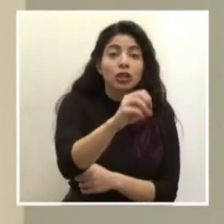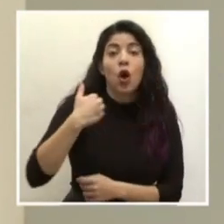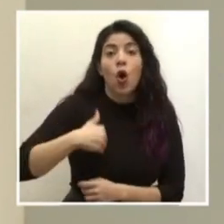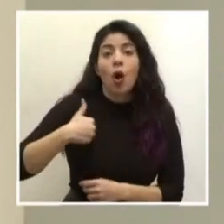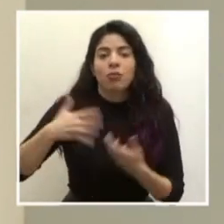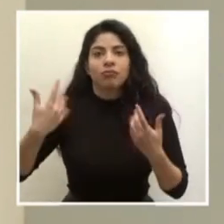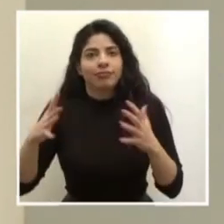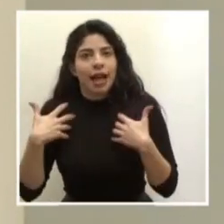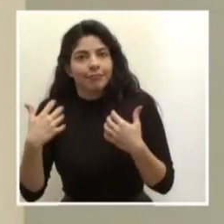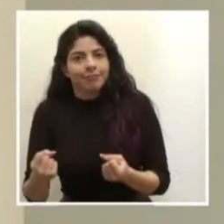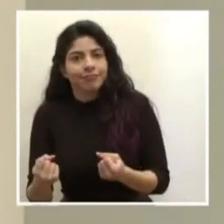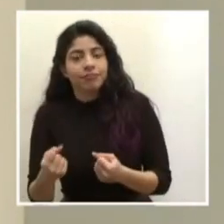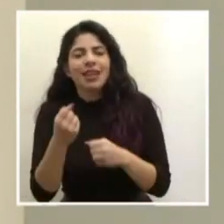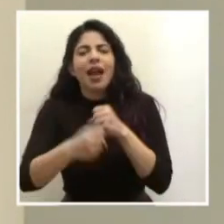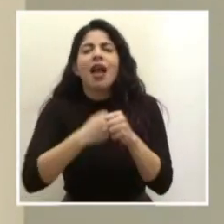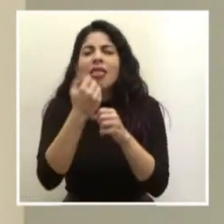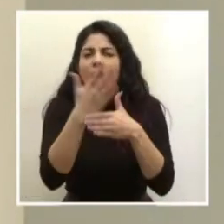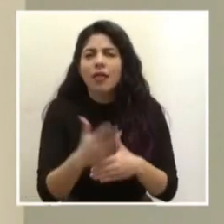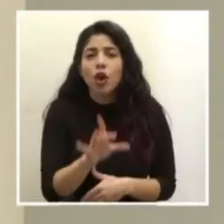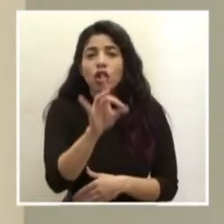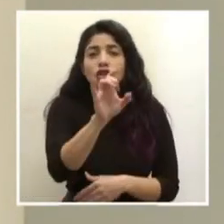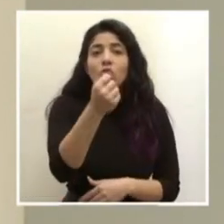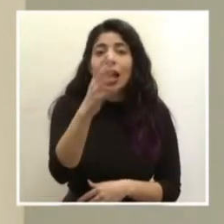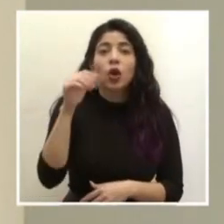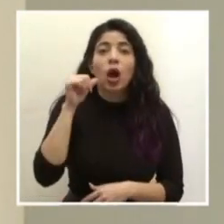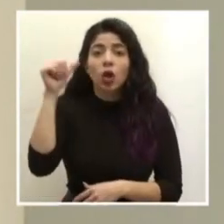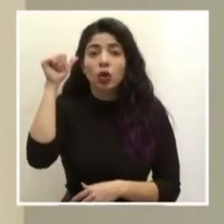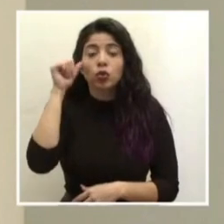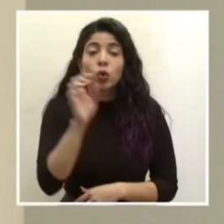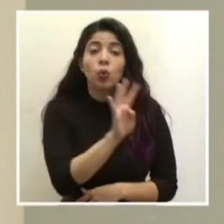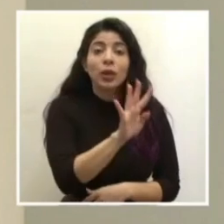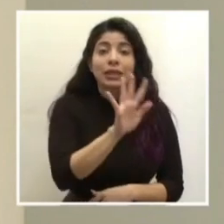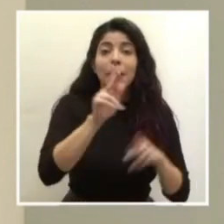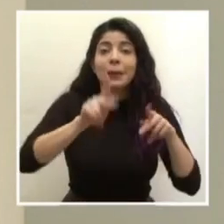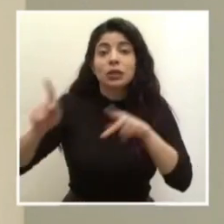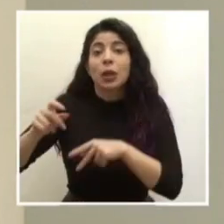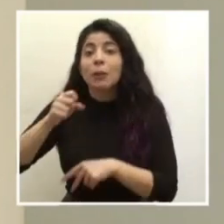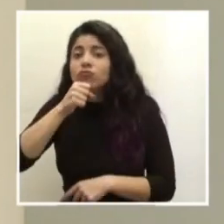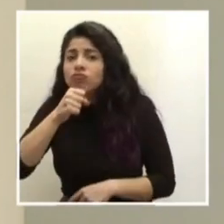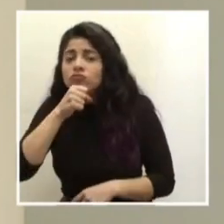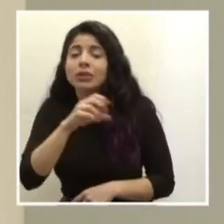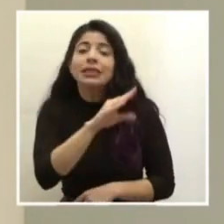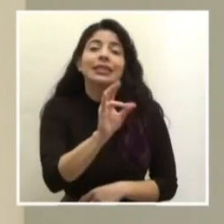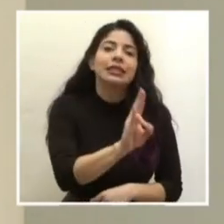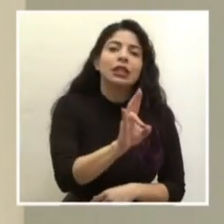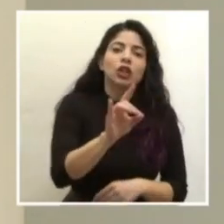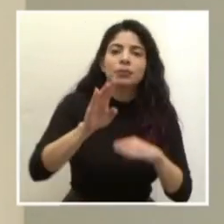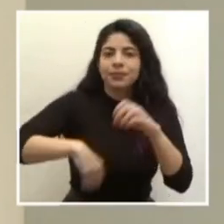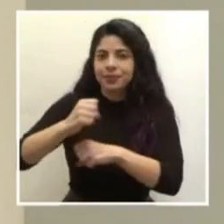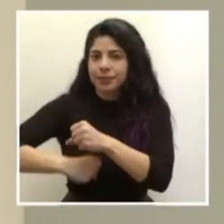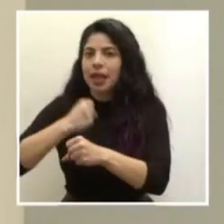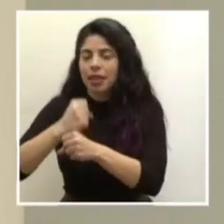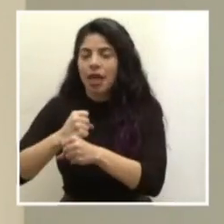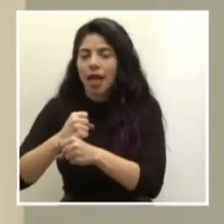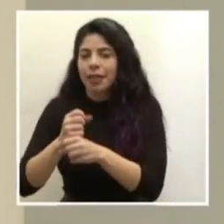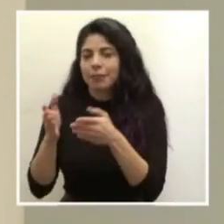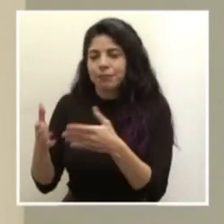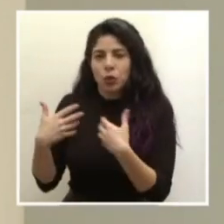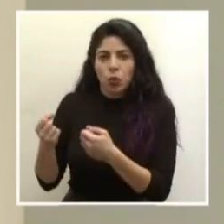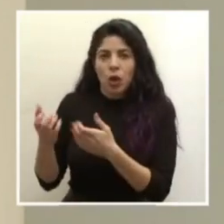hombres recuperados. Por edad serían 814 adultos, 45 personas mayores y 78 menores de edad.